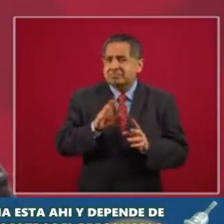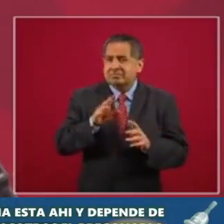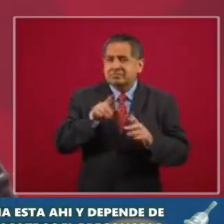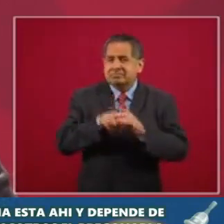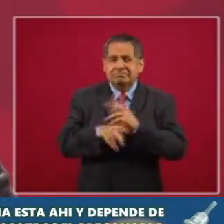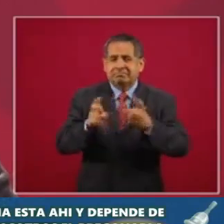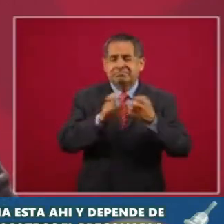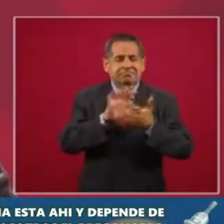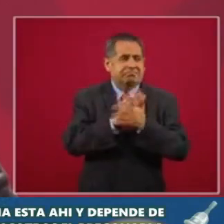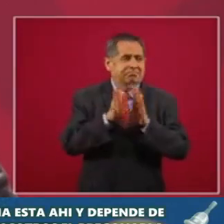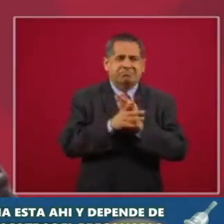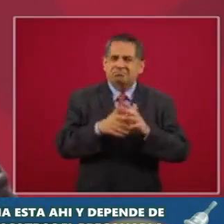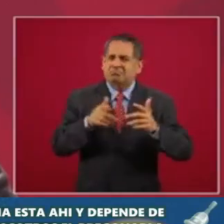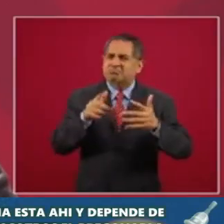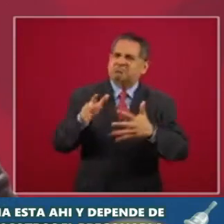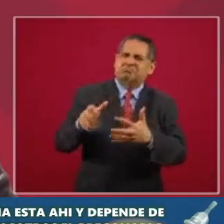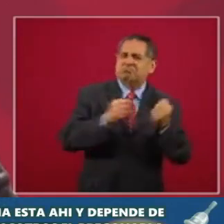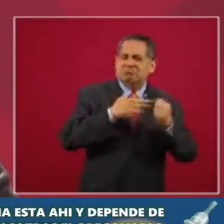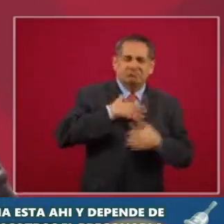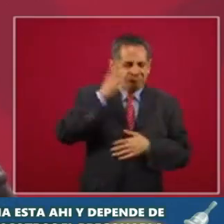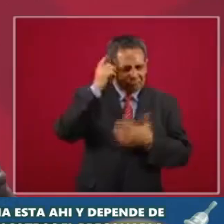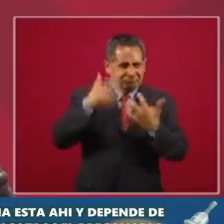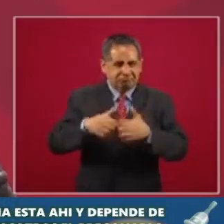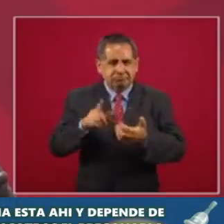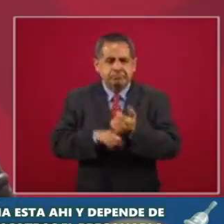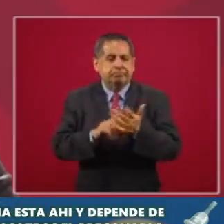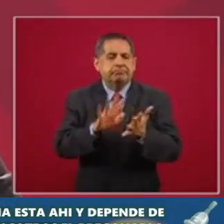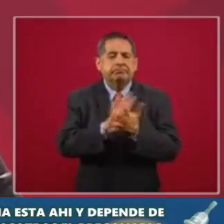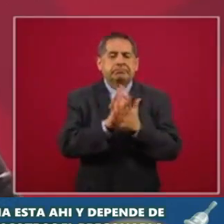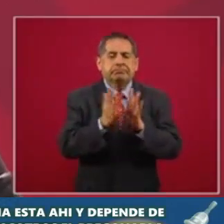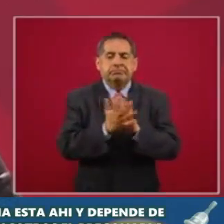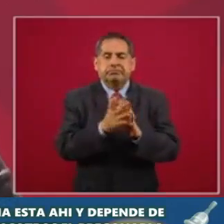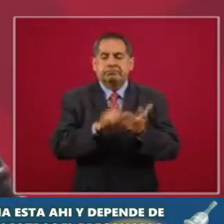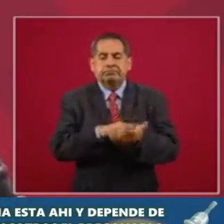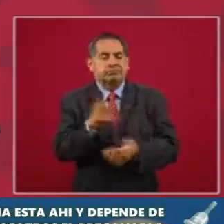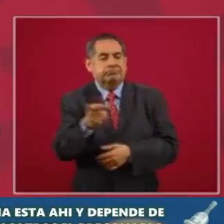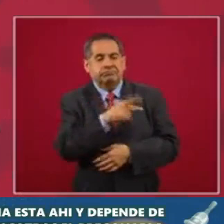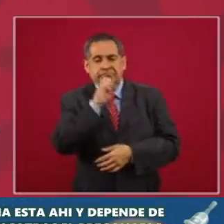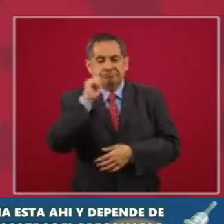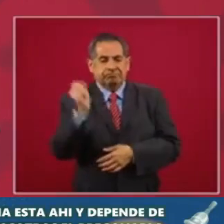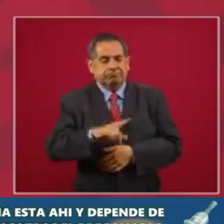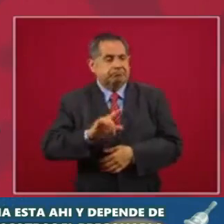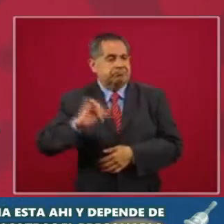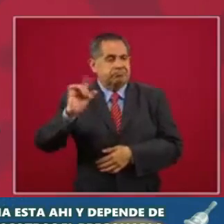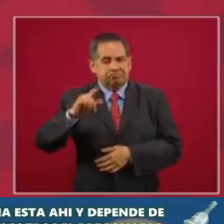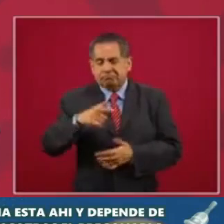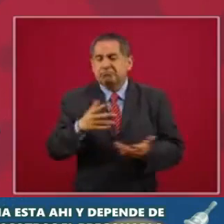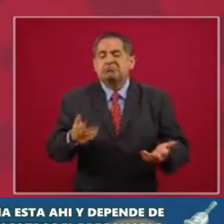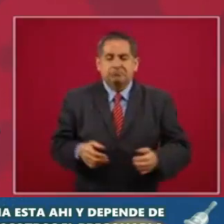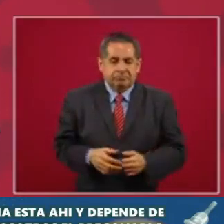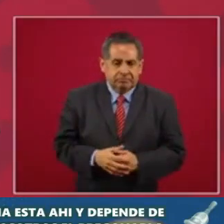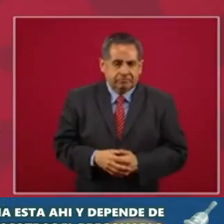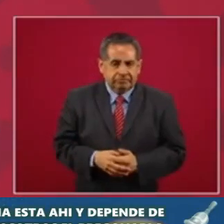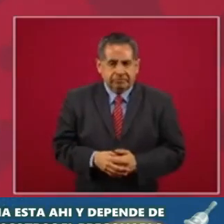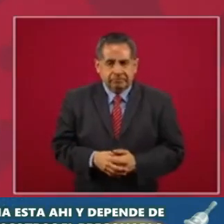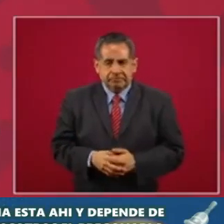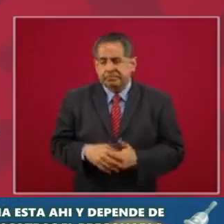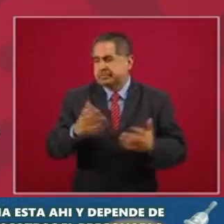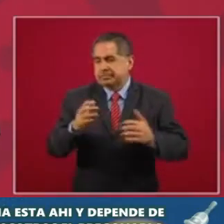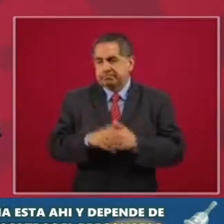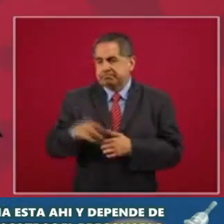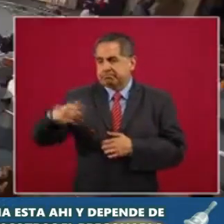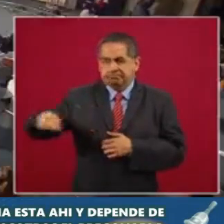por la delincuencia en contubernio con las autoridades bueno